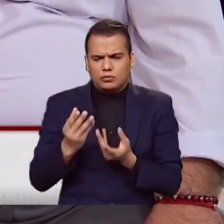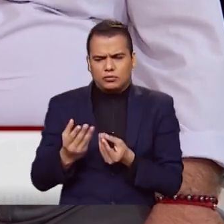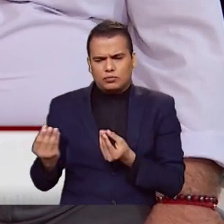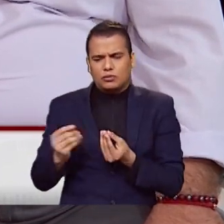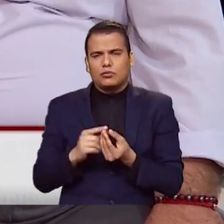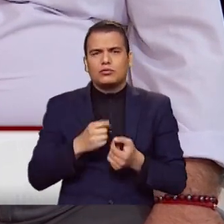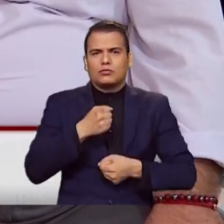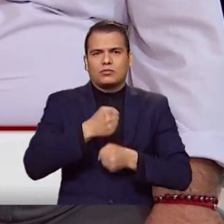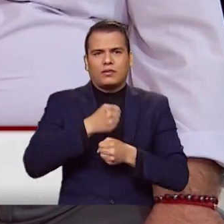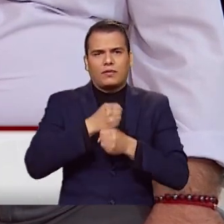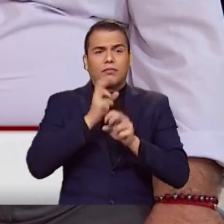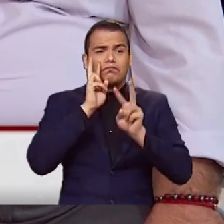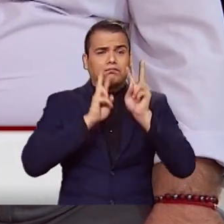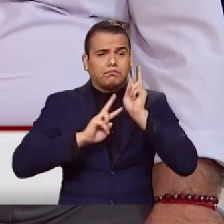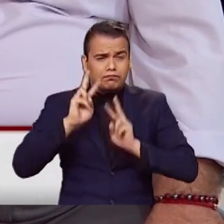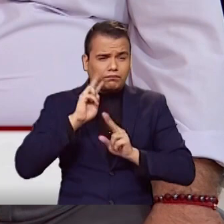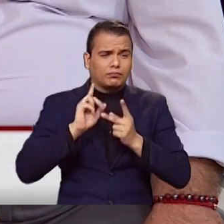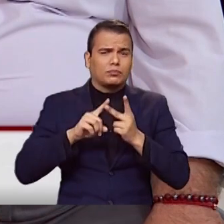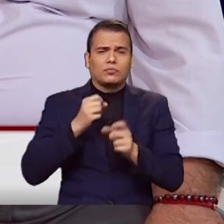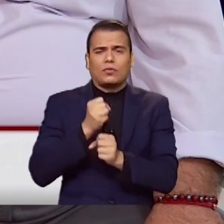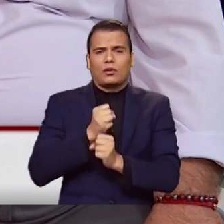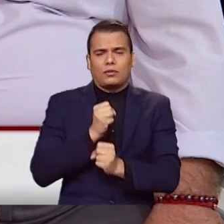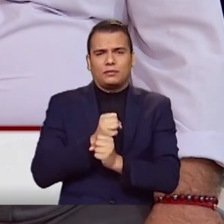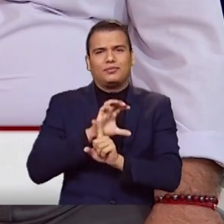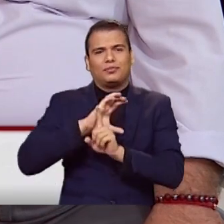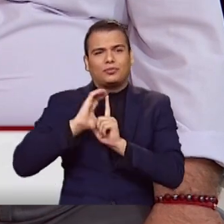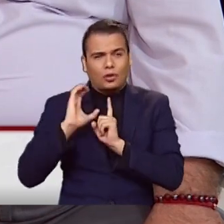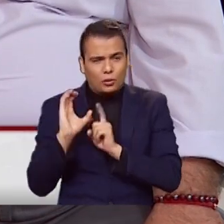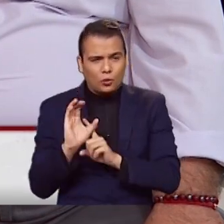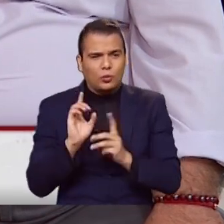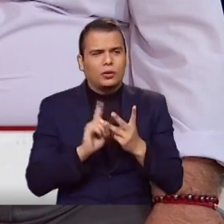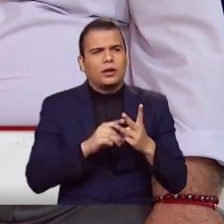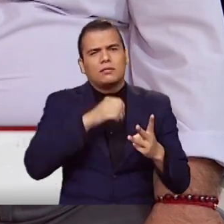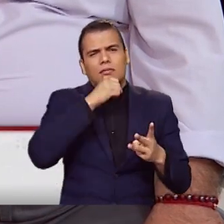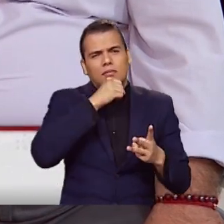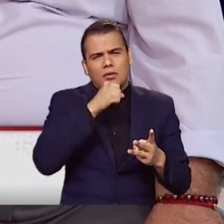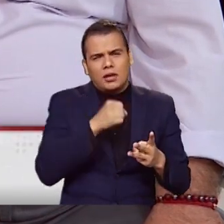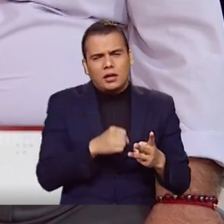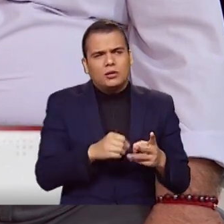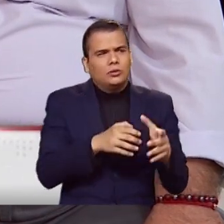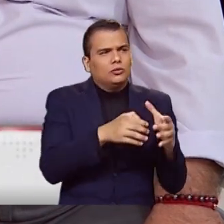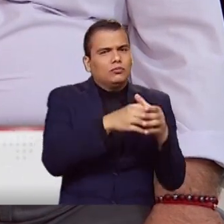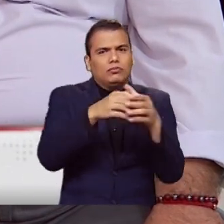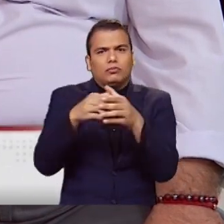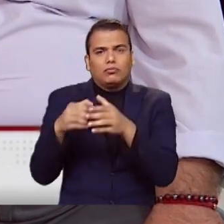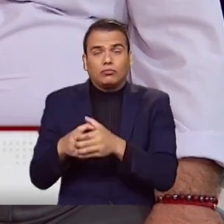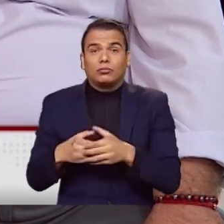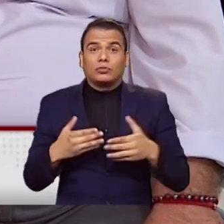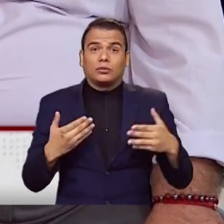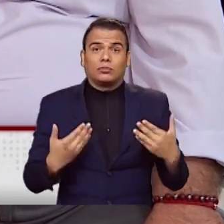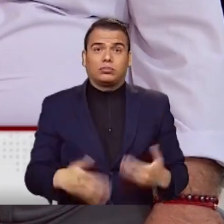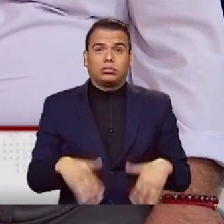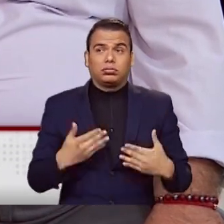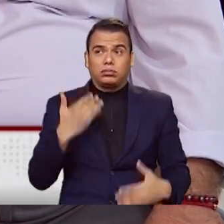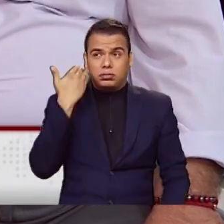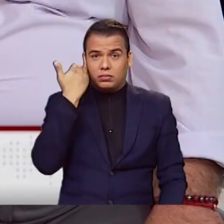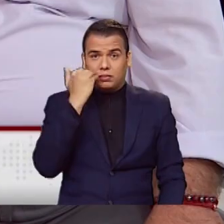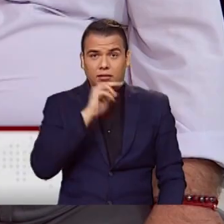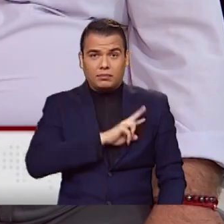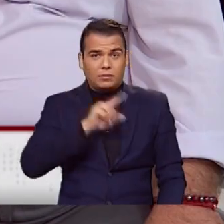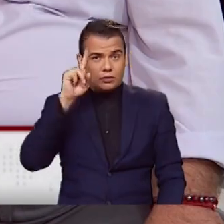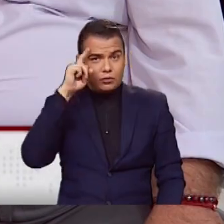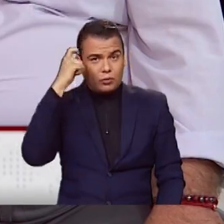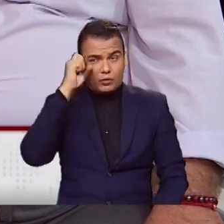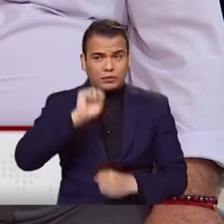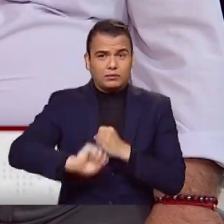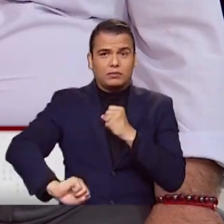turístico, a la gente de cultura, a nuestros adultos mayores. En fin, yo creo que el respaldo de nuestra gobernadora ha sido